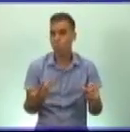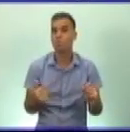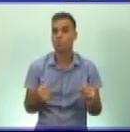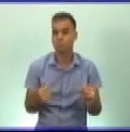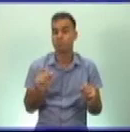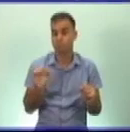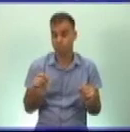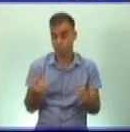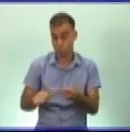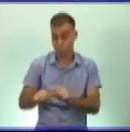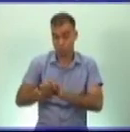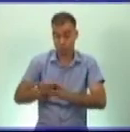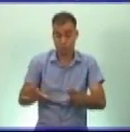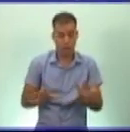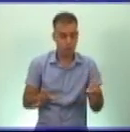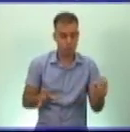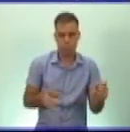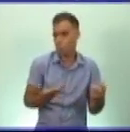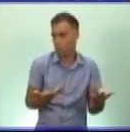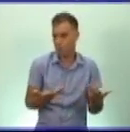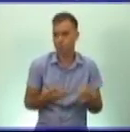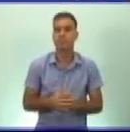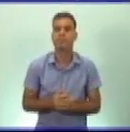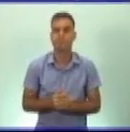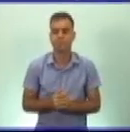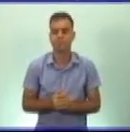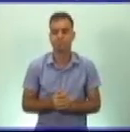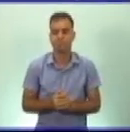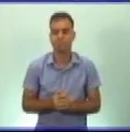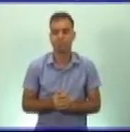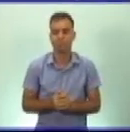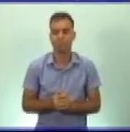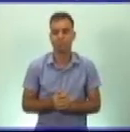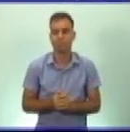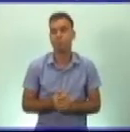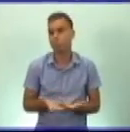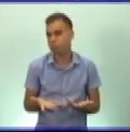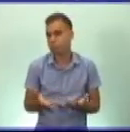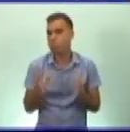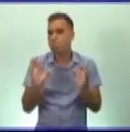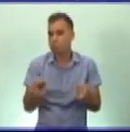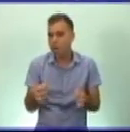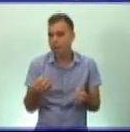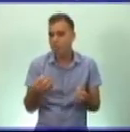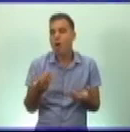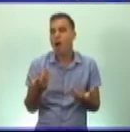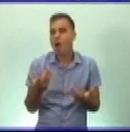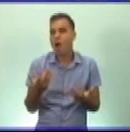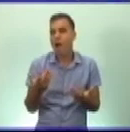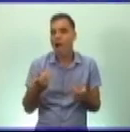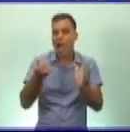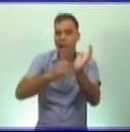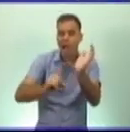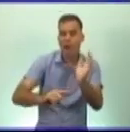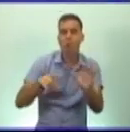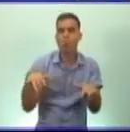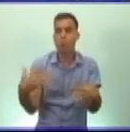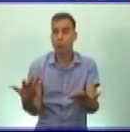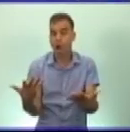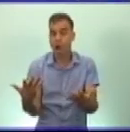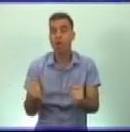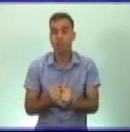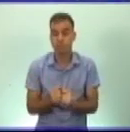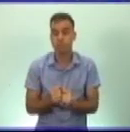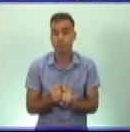ocurrió la reacción. Podemos clasificar la reacción atendiendo a uno de los criterios estudiados, que es el criterio energético. En este caso